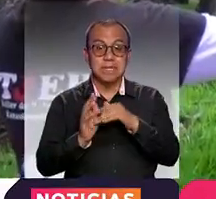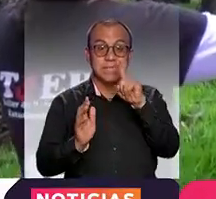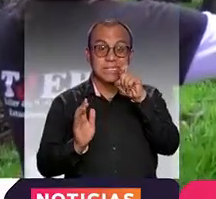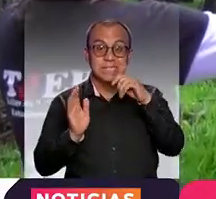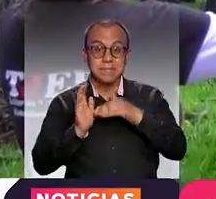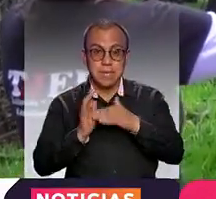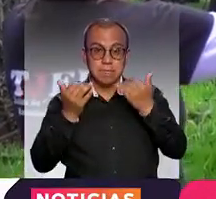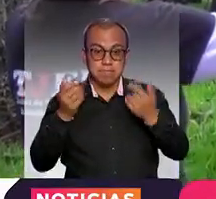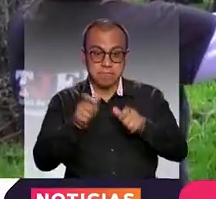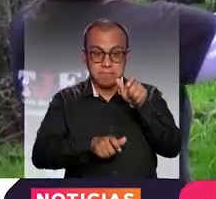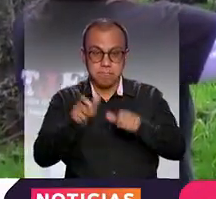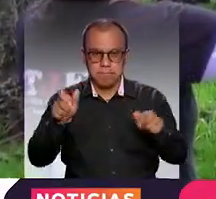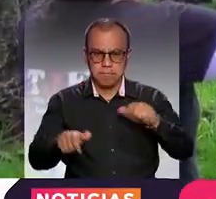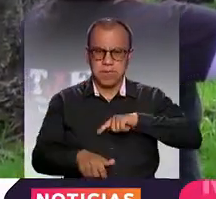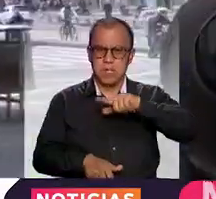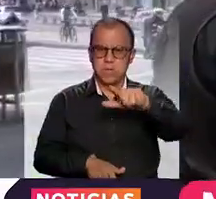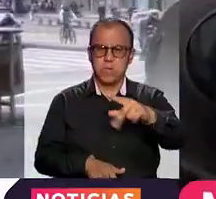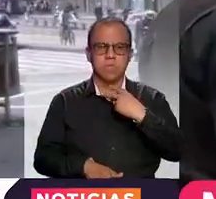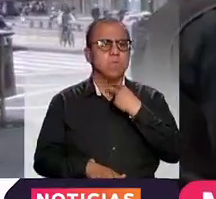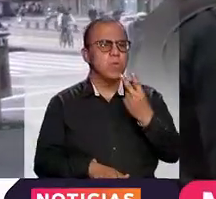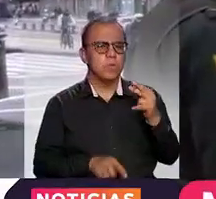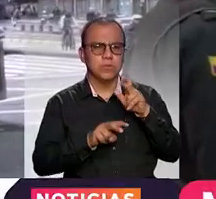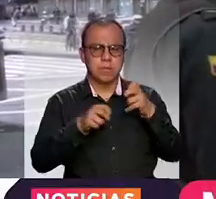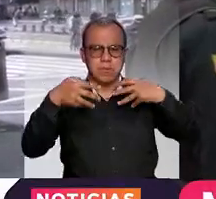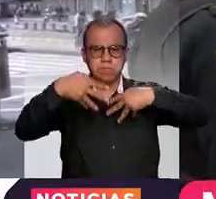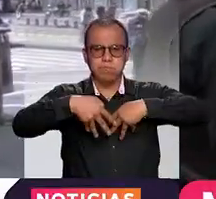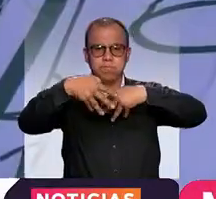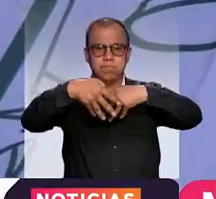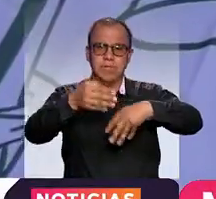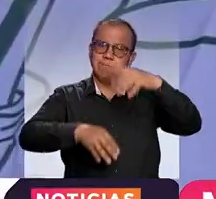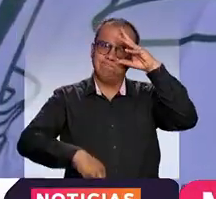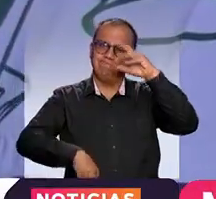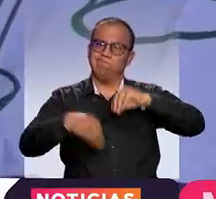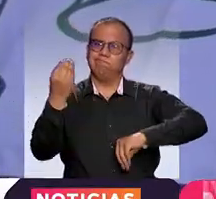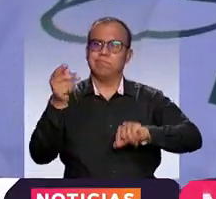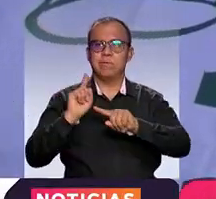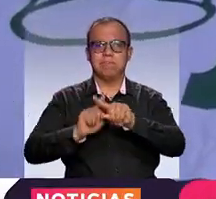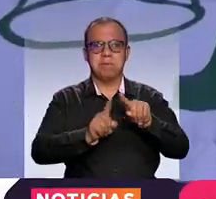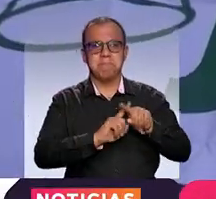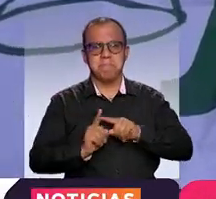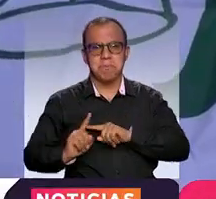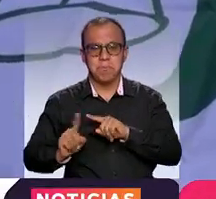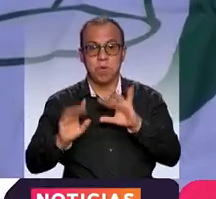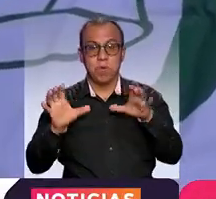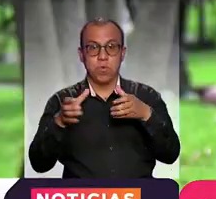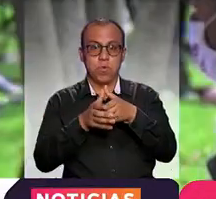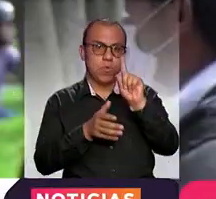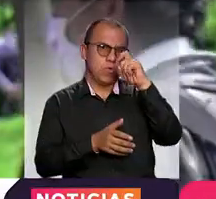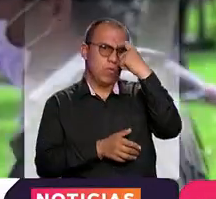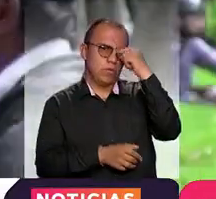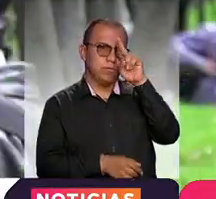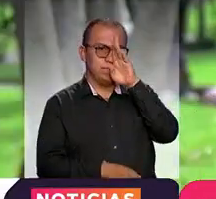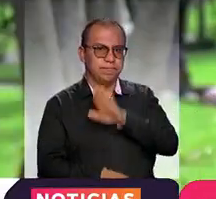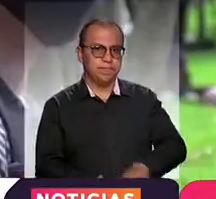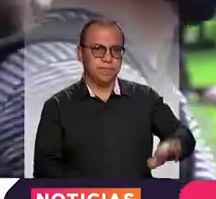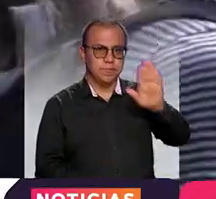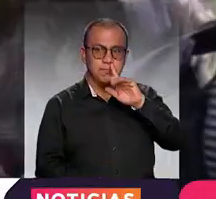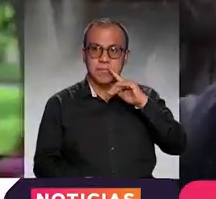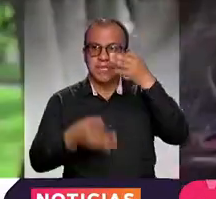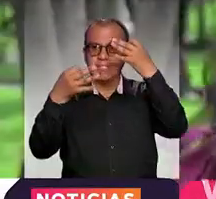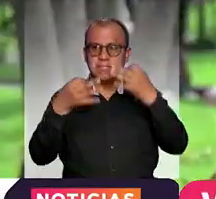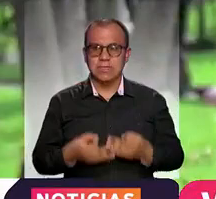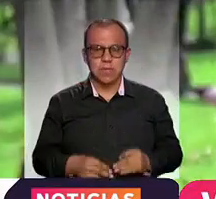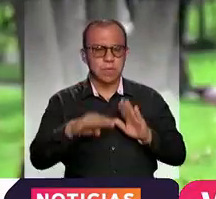es la proyección de los líderes y voceros de la protesta en desacuerdo en múltiples aspectos con el gobierno nacional. Garantías de